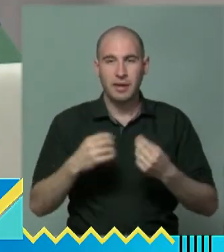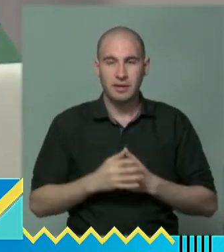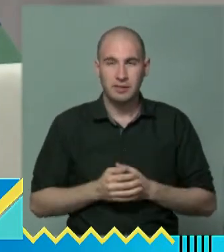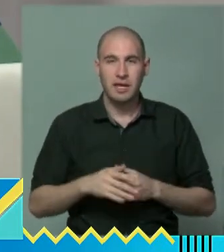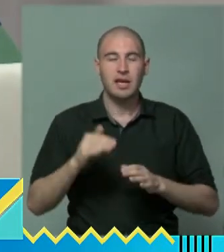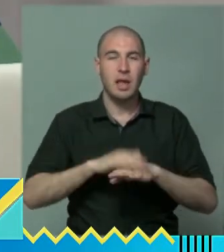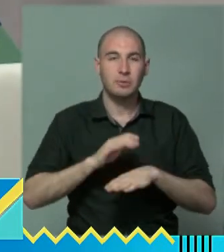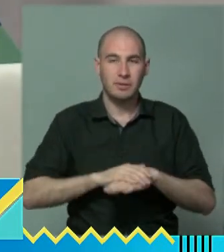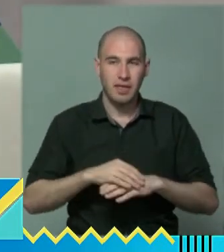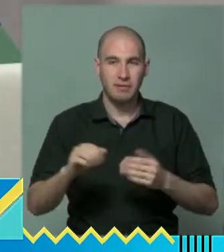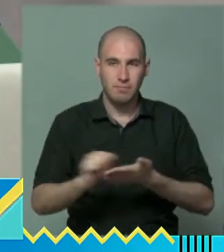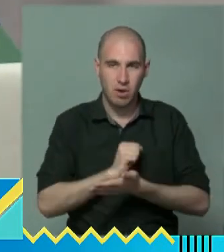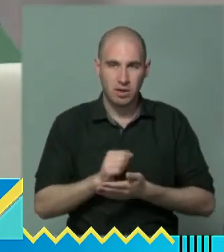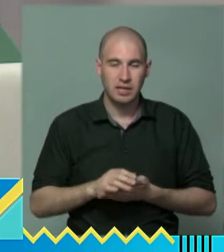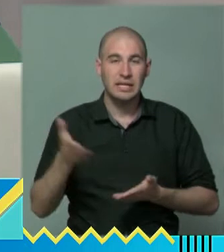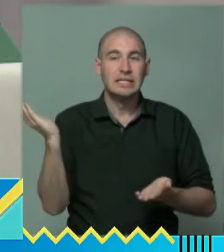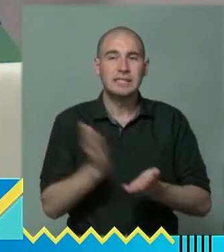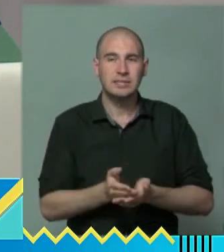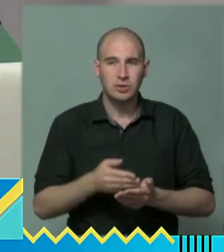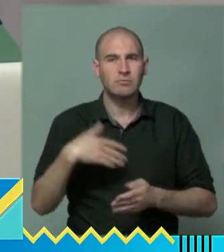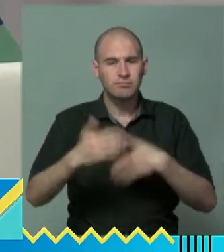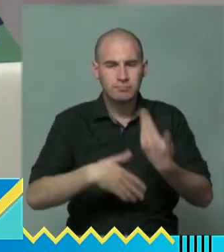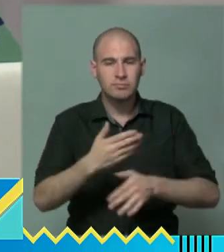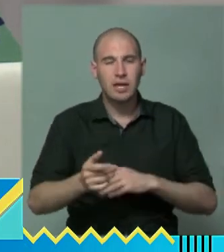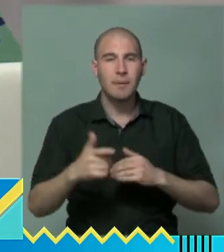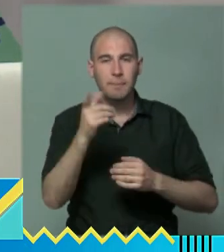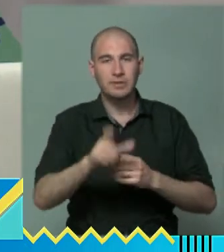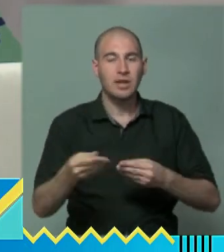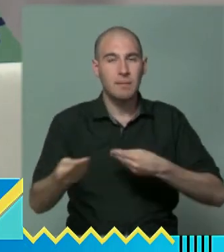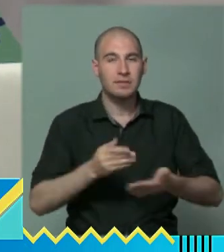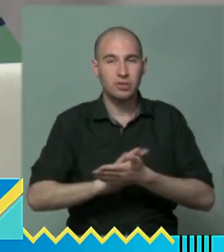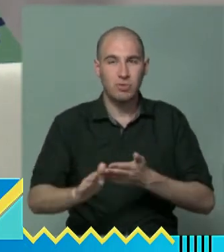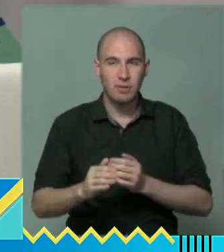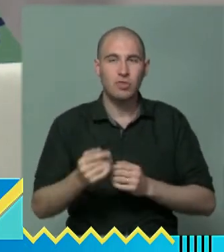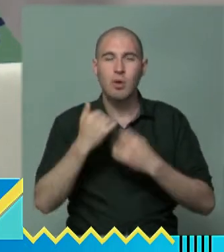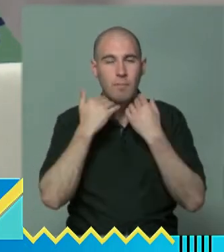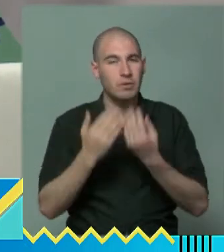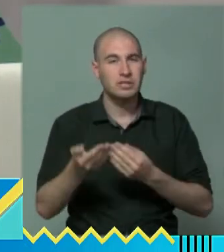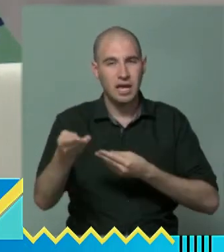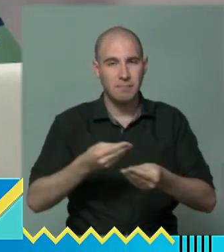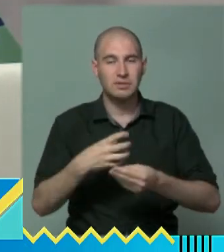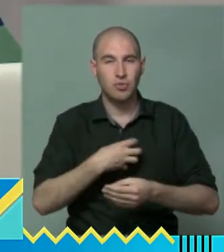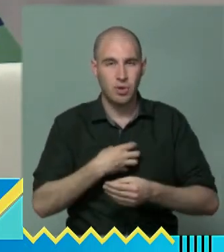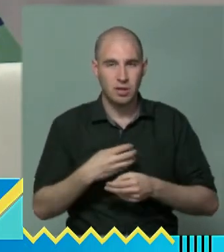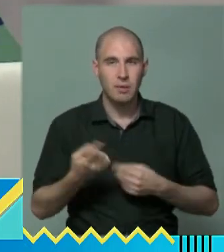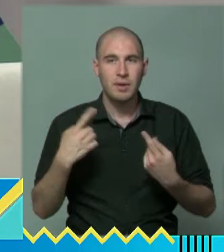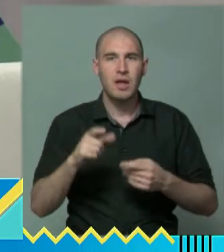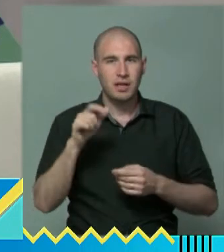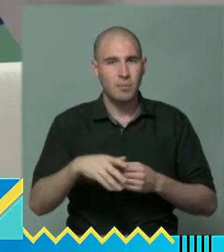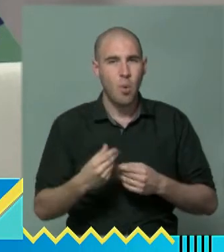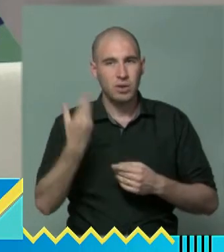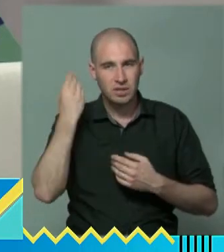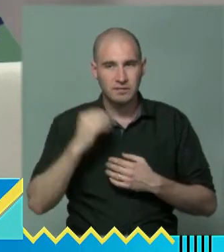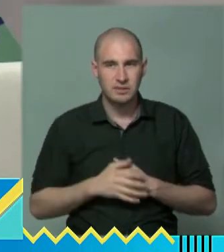la responsabilidad, y digamos que la sanción va siguiendo a las nuevas personas jurídicas independientemente del empresario. Pero sí, estas figuras muchas